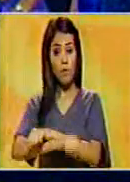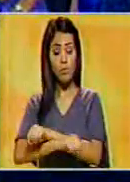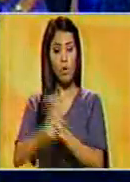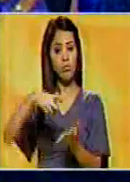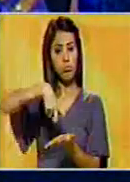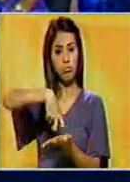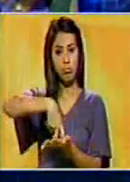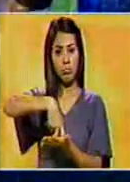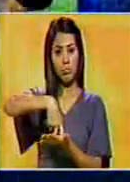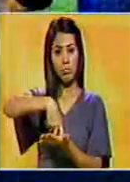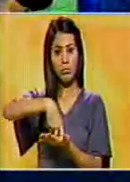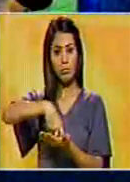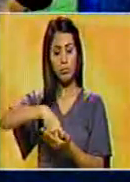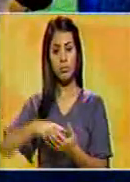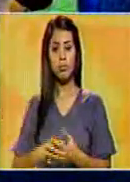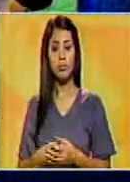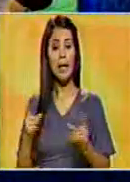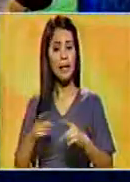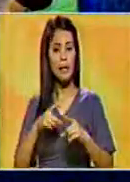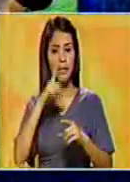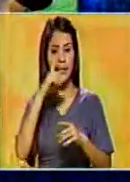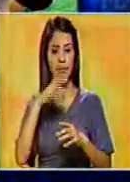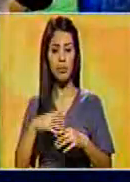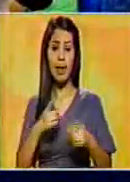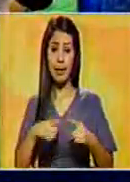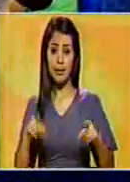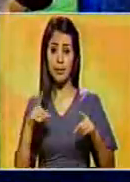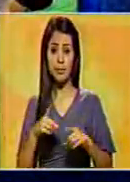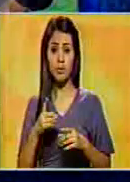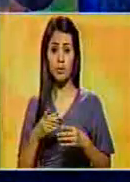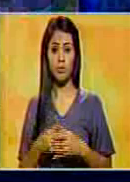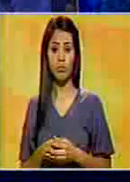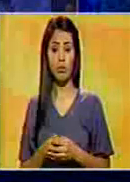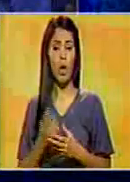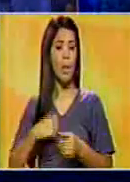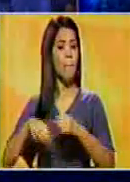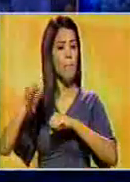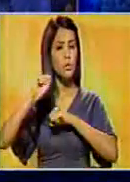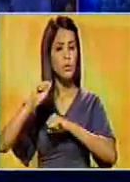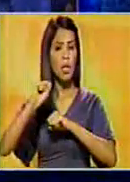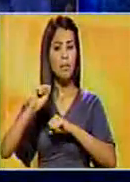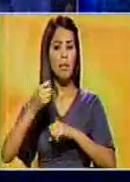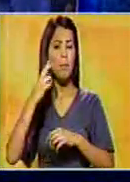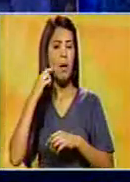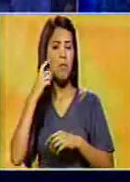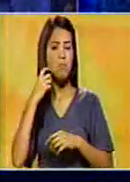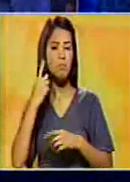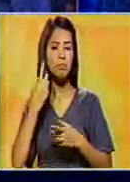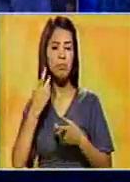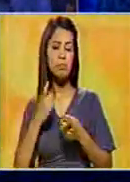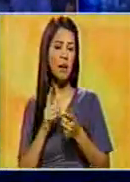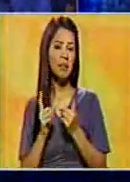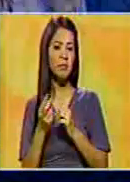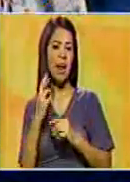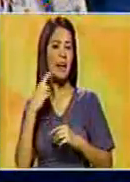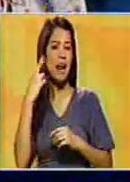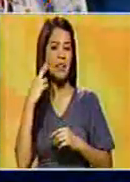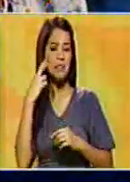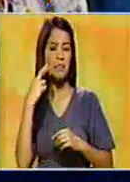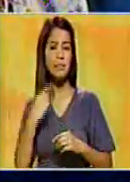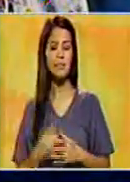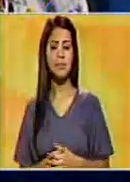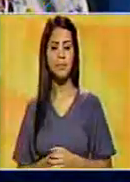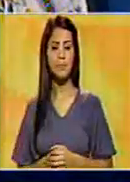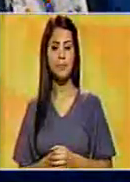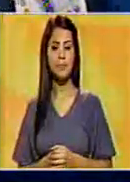arrodillaran en el himno como protesta contra la injusticia racial. El presidente Donald Trump criticó el mes pasado a la